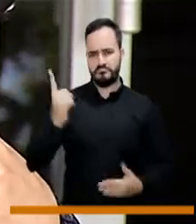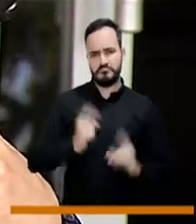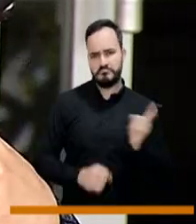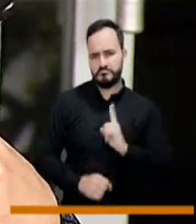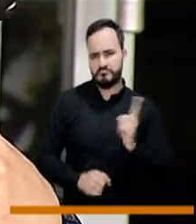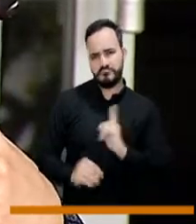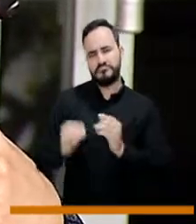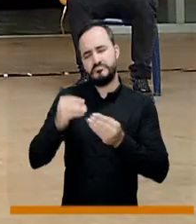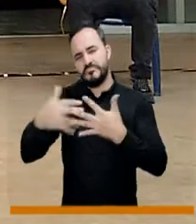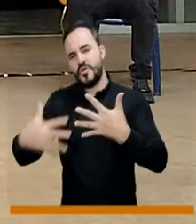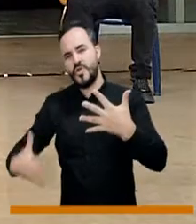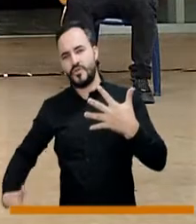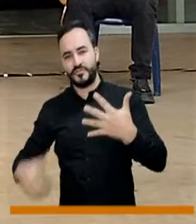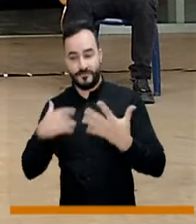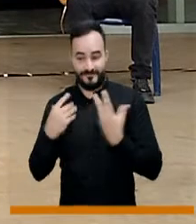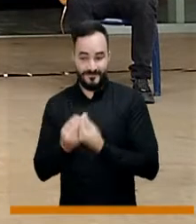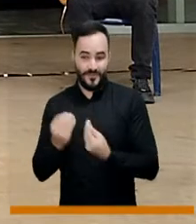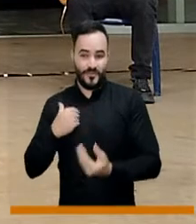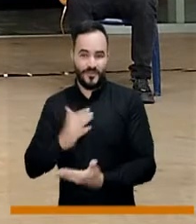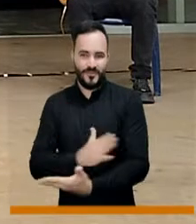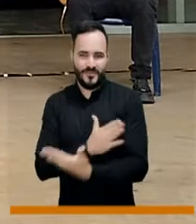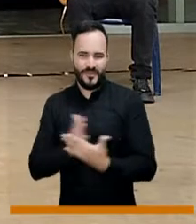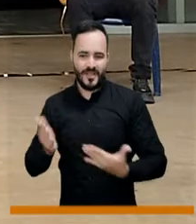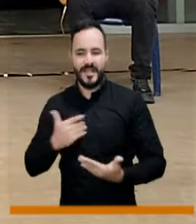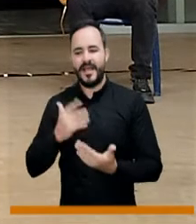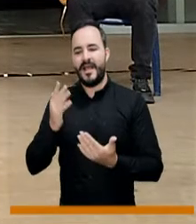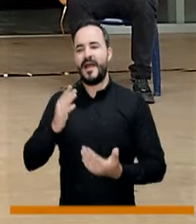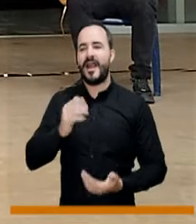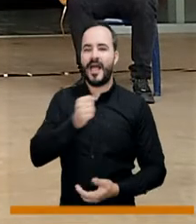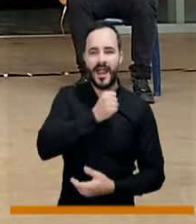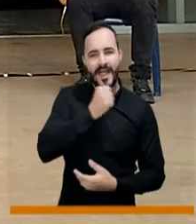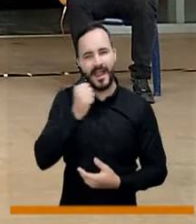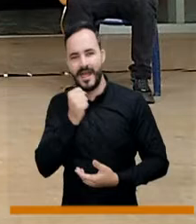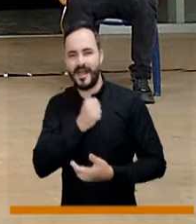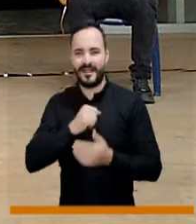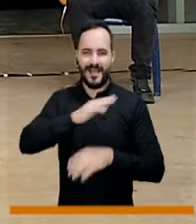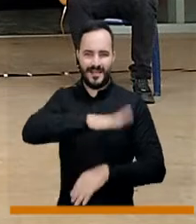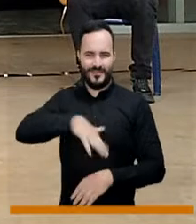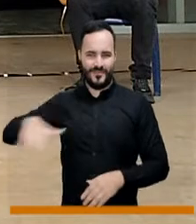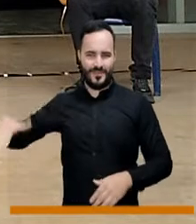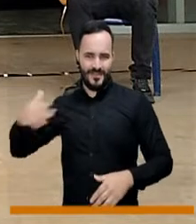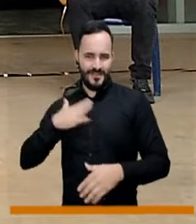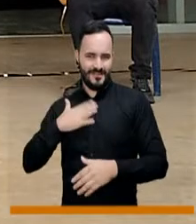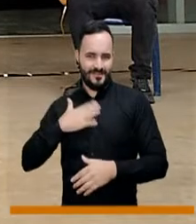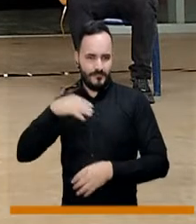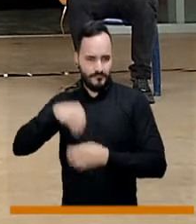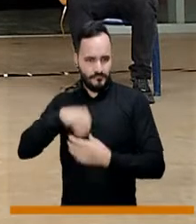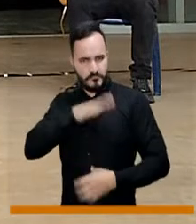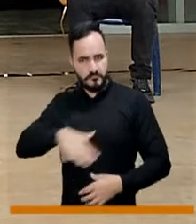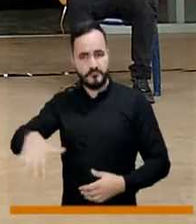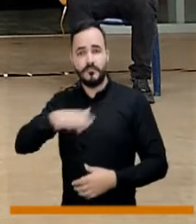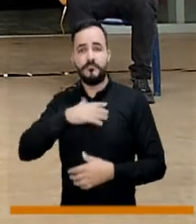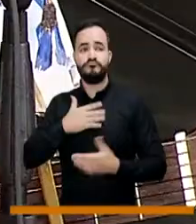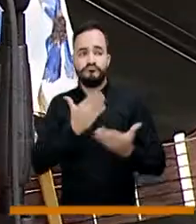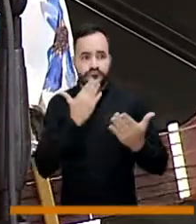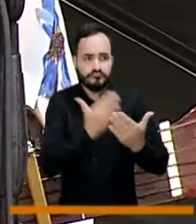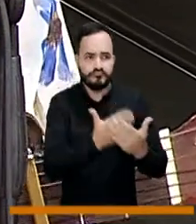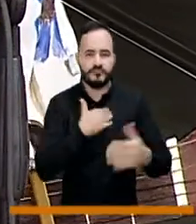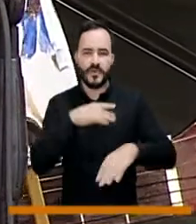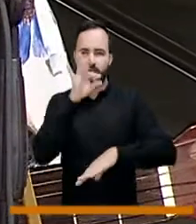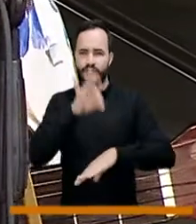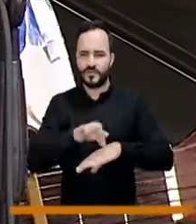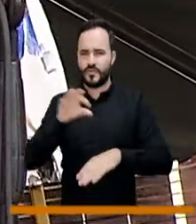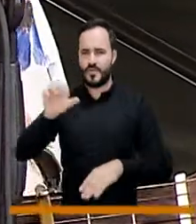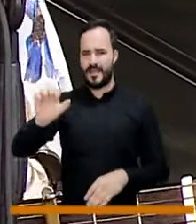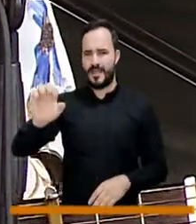voz intermedia de los hombres, que es el tenor. Por aquí encontramos a Blanca, mi mamá, en